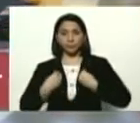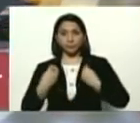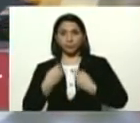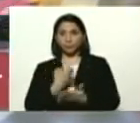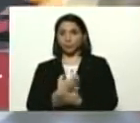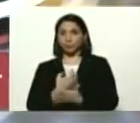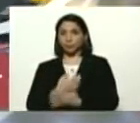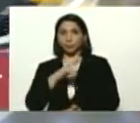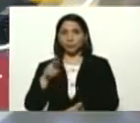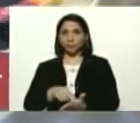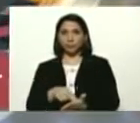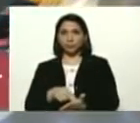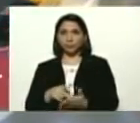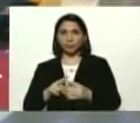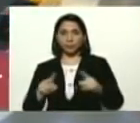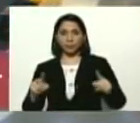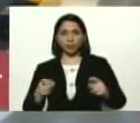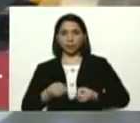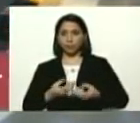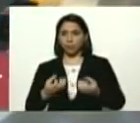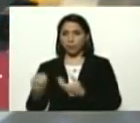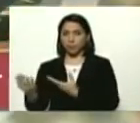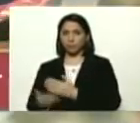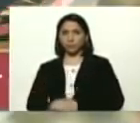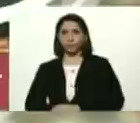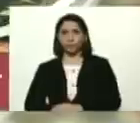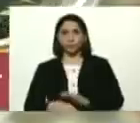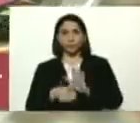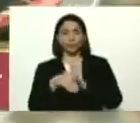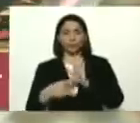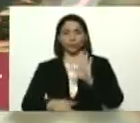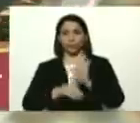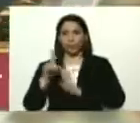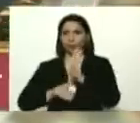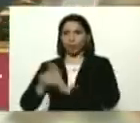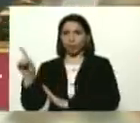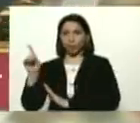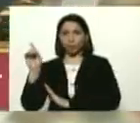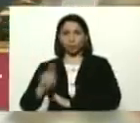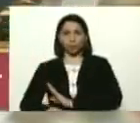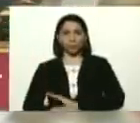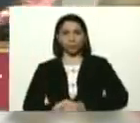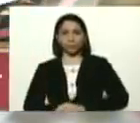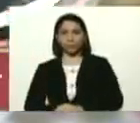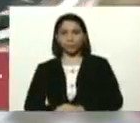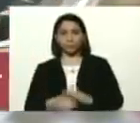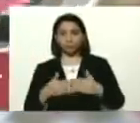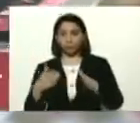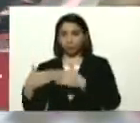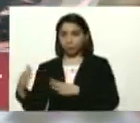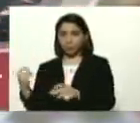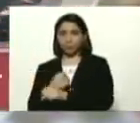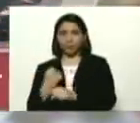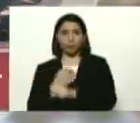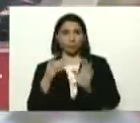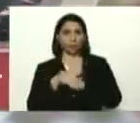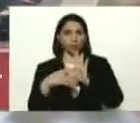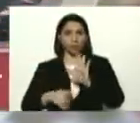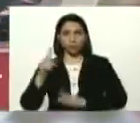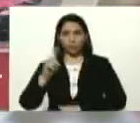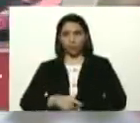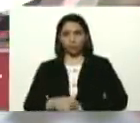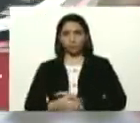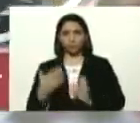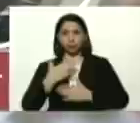económica nacional para garantizar el derecho al desarrollo y para garantizar también, bueno, el derecho al trabajo y